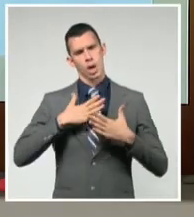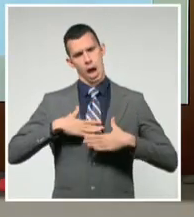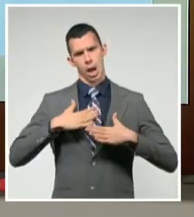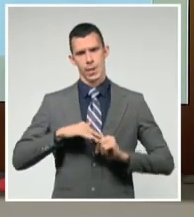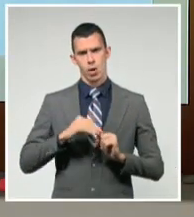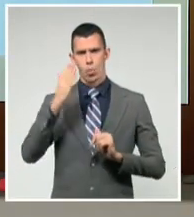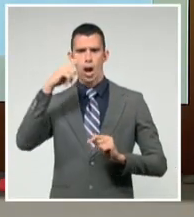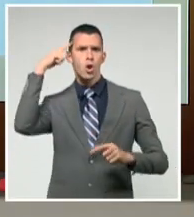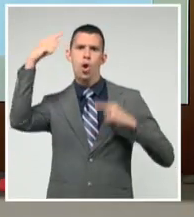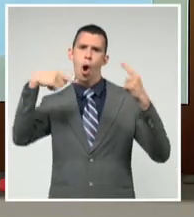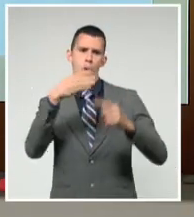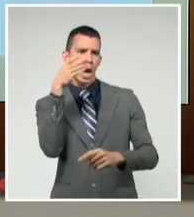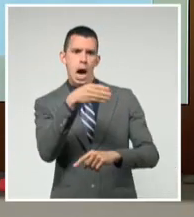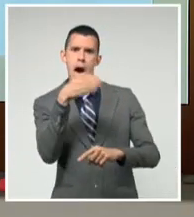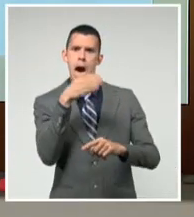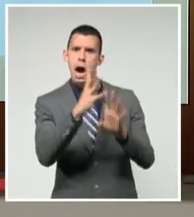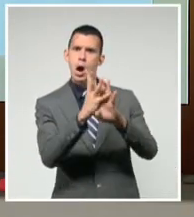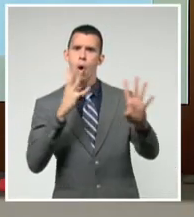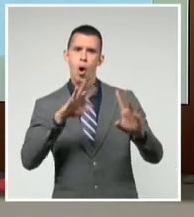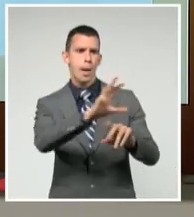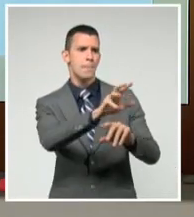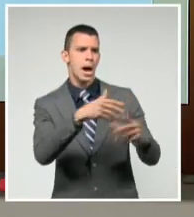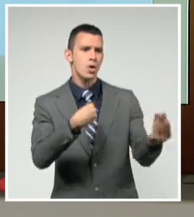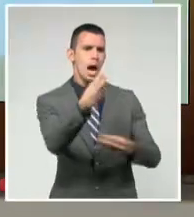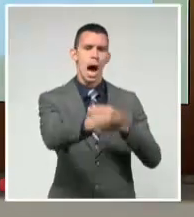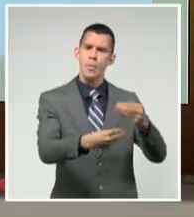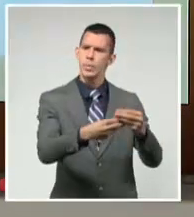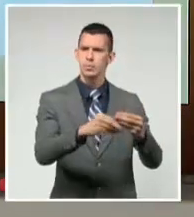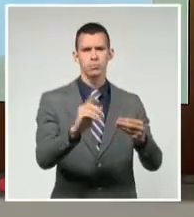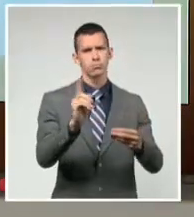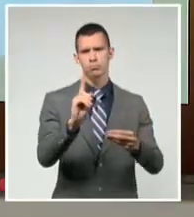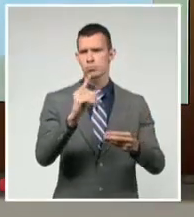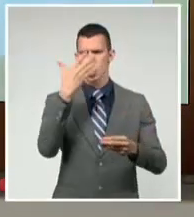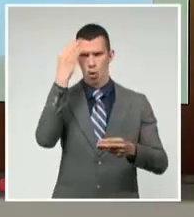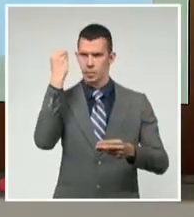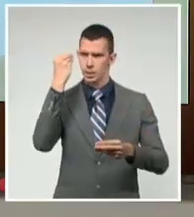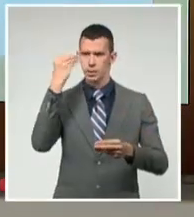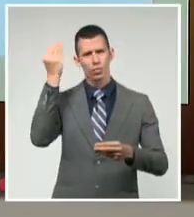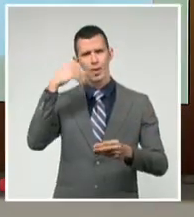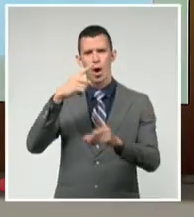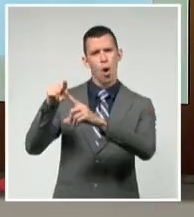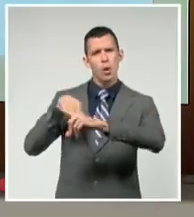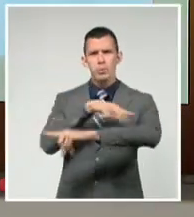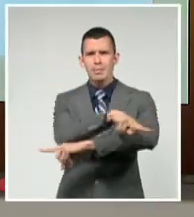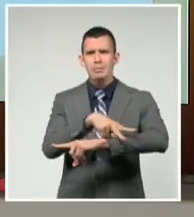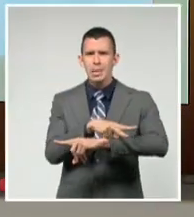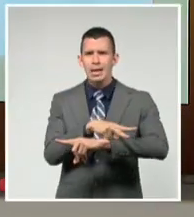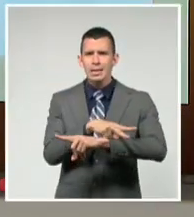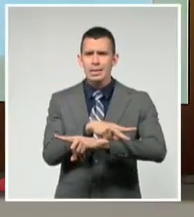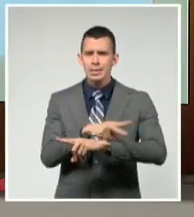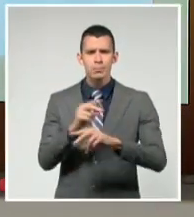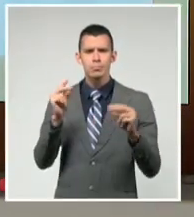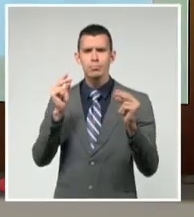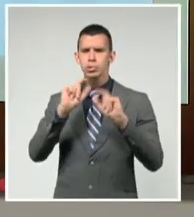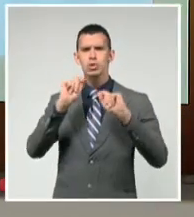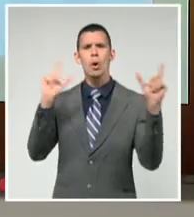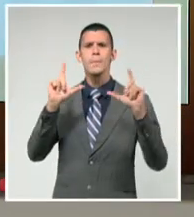proceso para su aplicación en que no habrá terapias de choque como en otros lugares del mundo reportamos nosotros